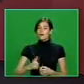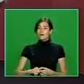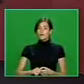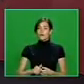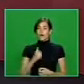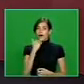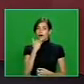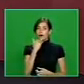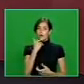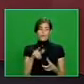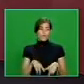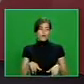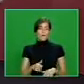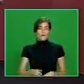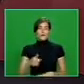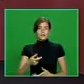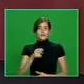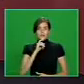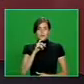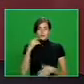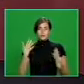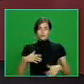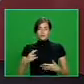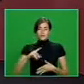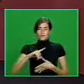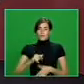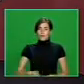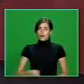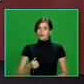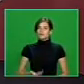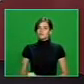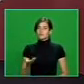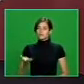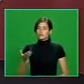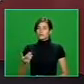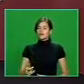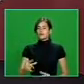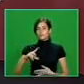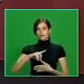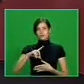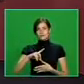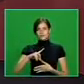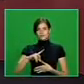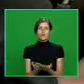urbes más complejas de latinoamérica más importantes de latinoamérica